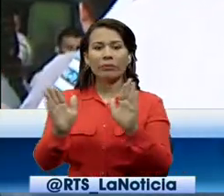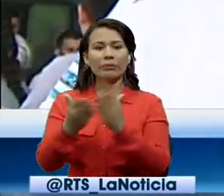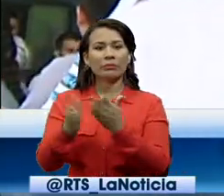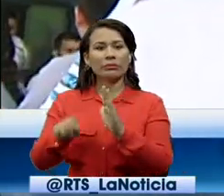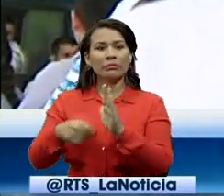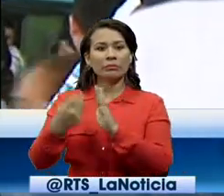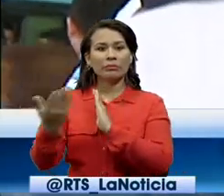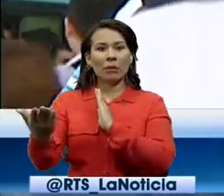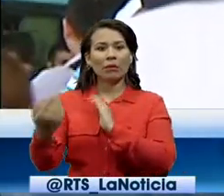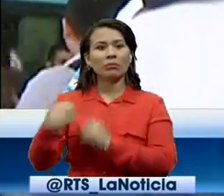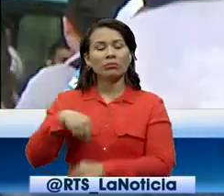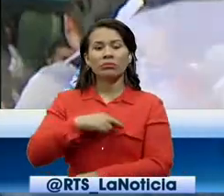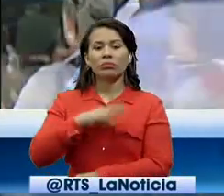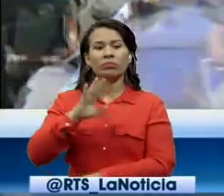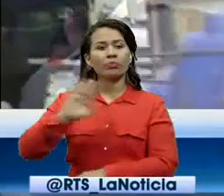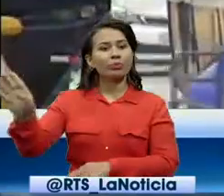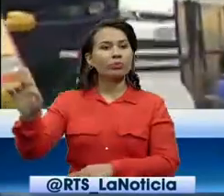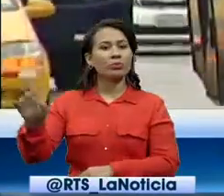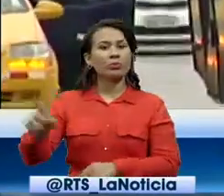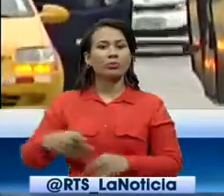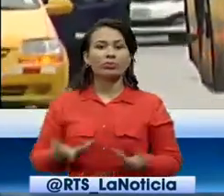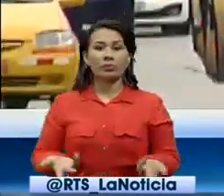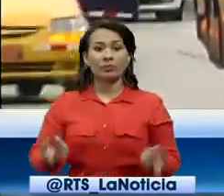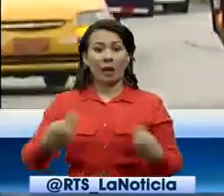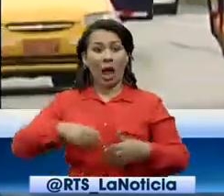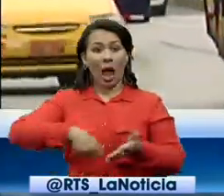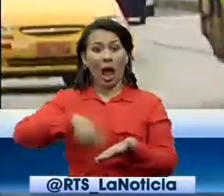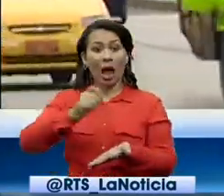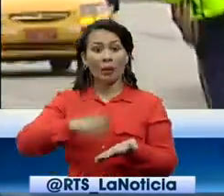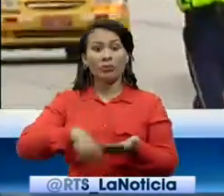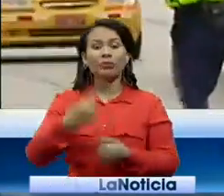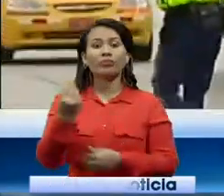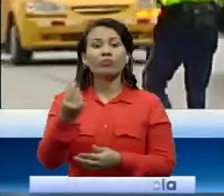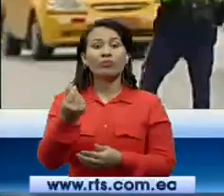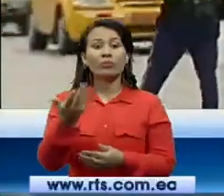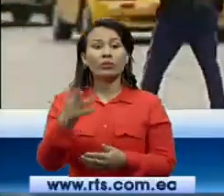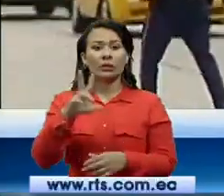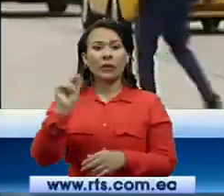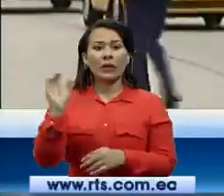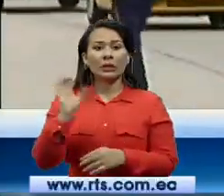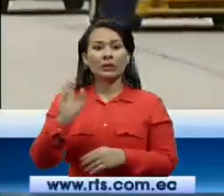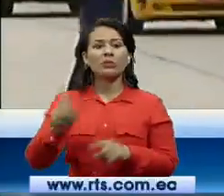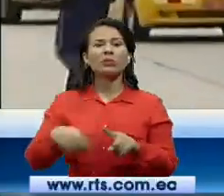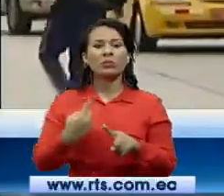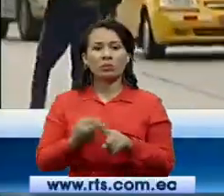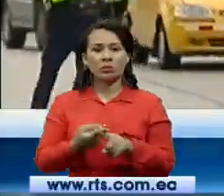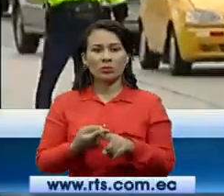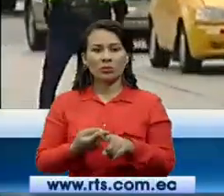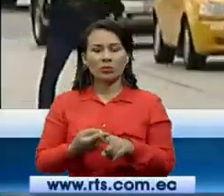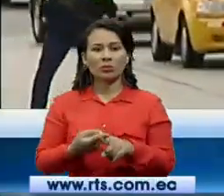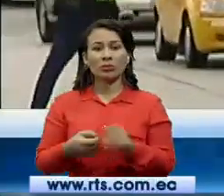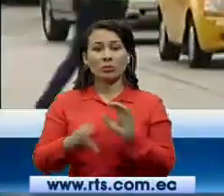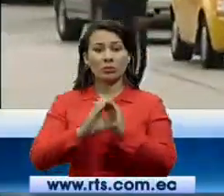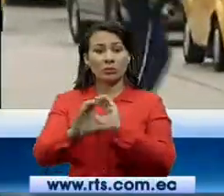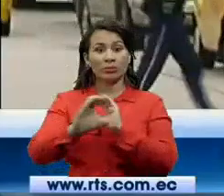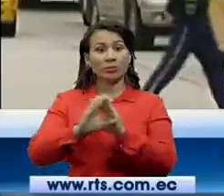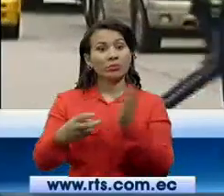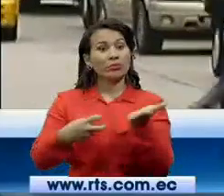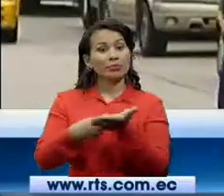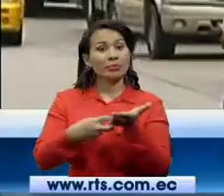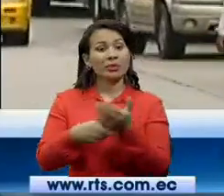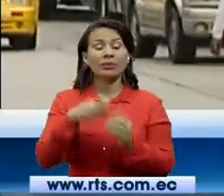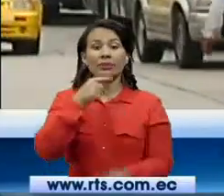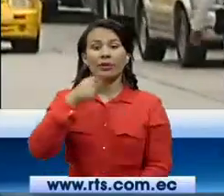a proceder a retirarlo de circulación. Los aprobados podrán cobrar 30 centavos como valor del pasaje. Los